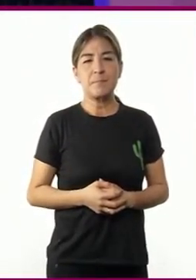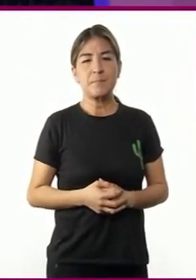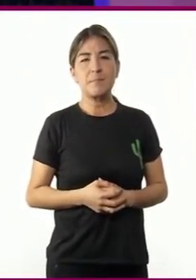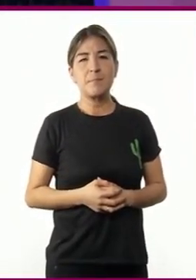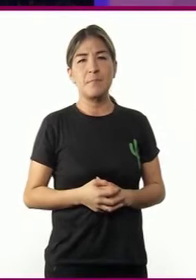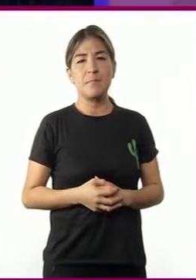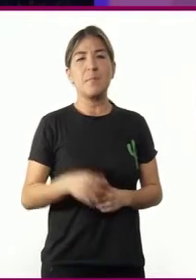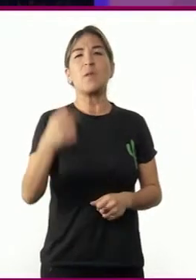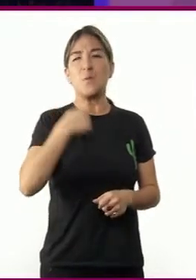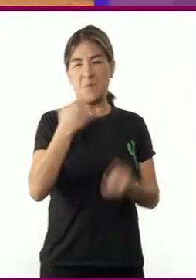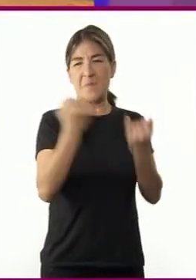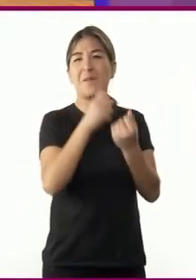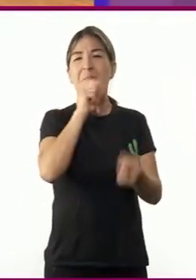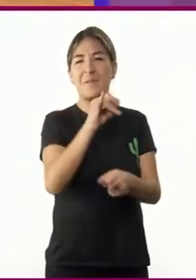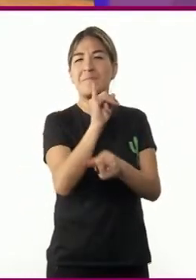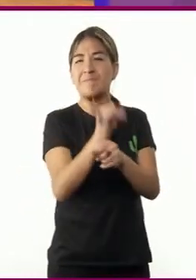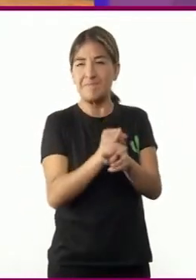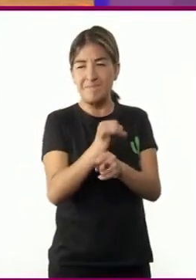Yo también voy a investigar.